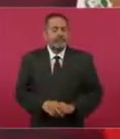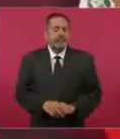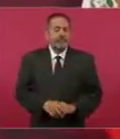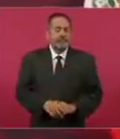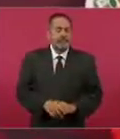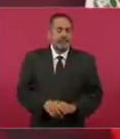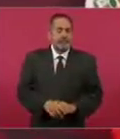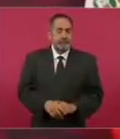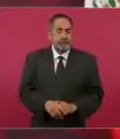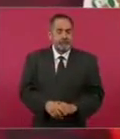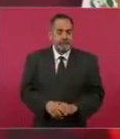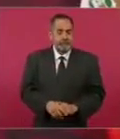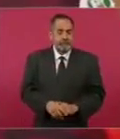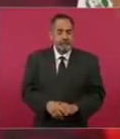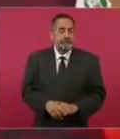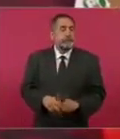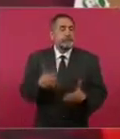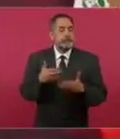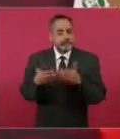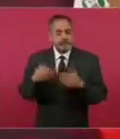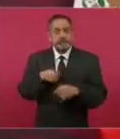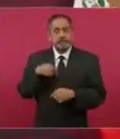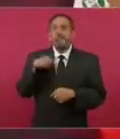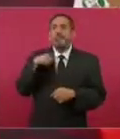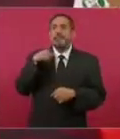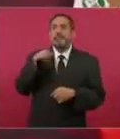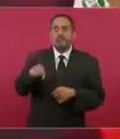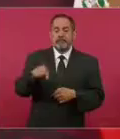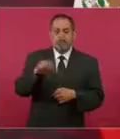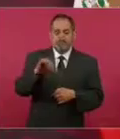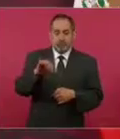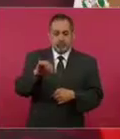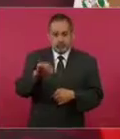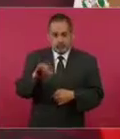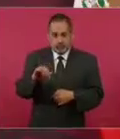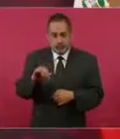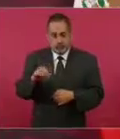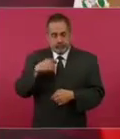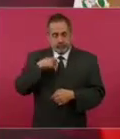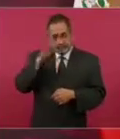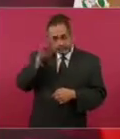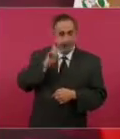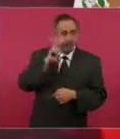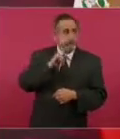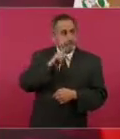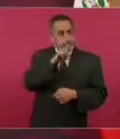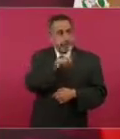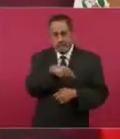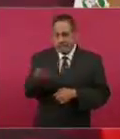Y ahora vamos a buscar que regrese en la categoría.